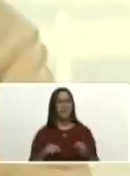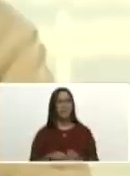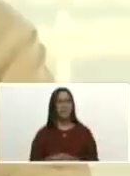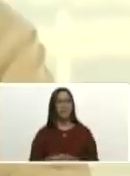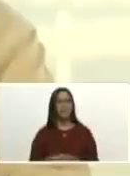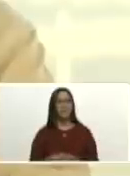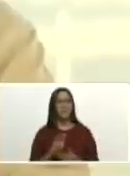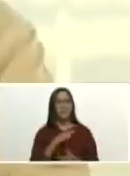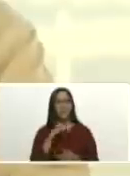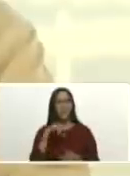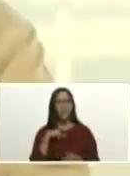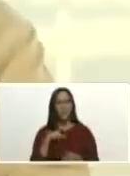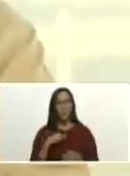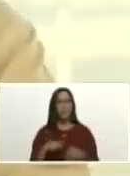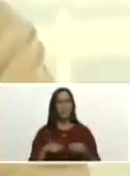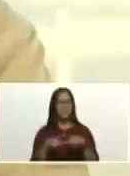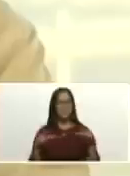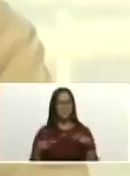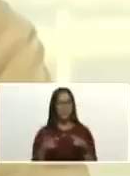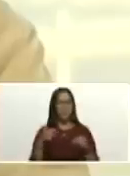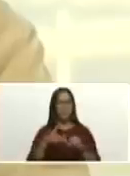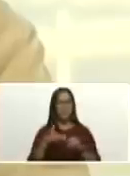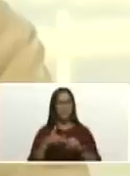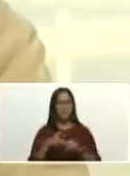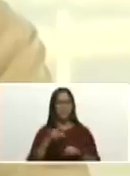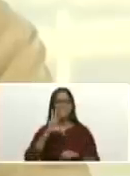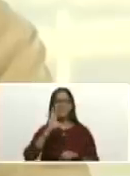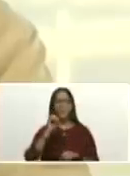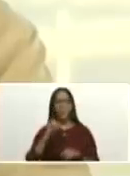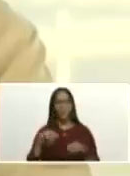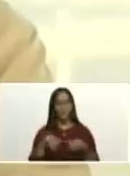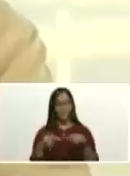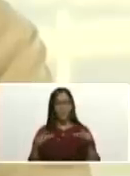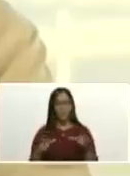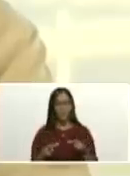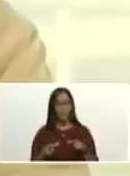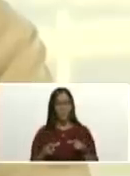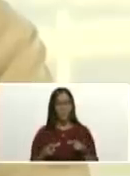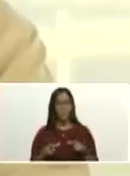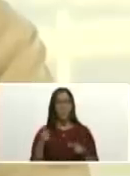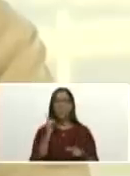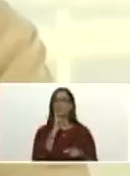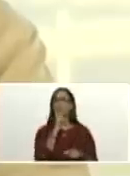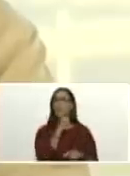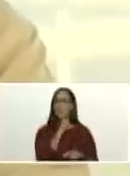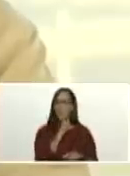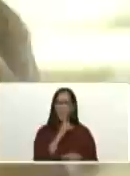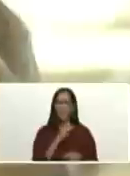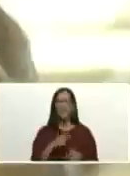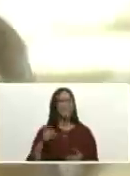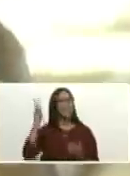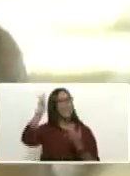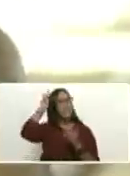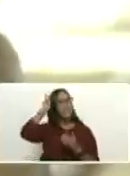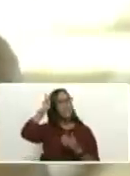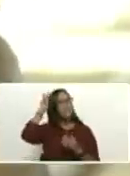en nuestra Macoya petrolera de 50 pozos, que lleva el nombre del gran cacique